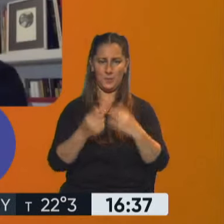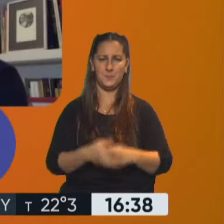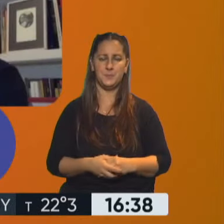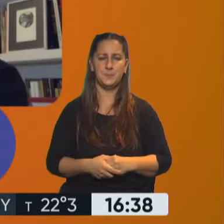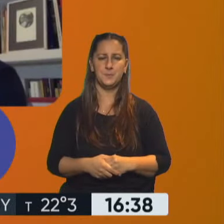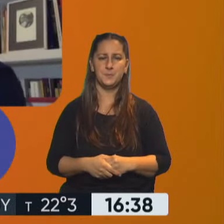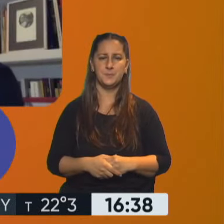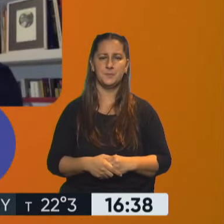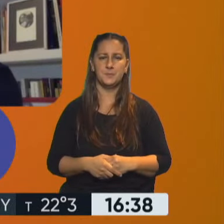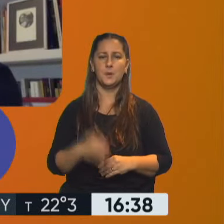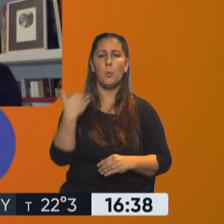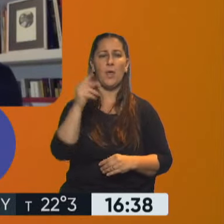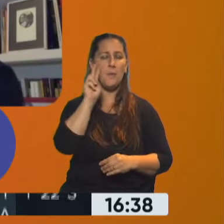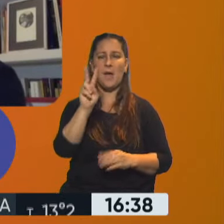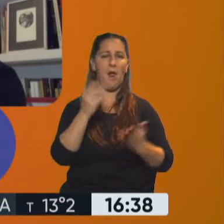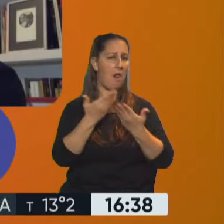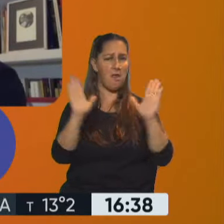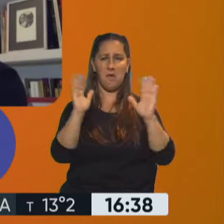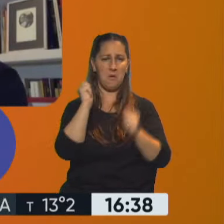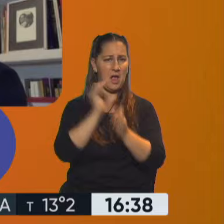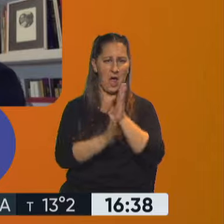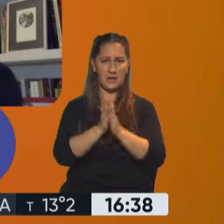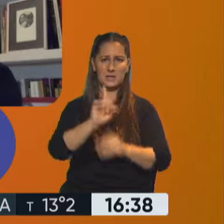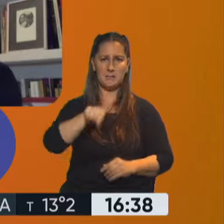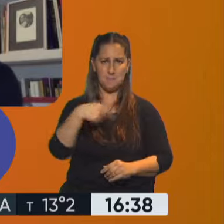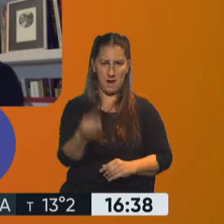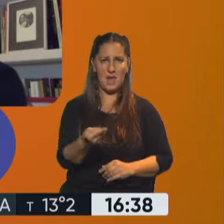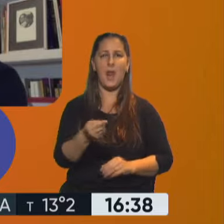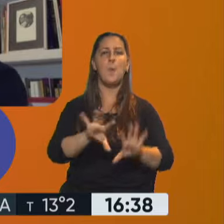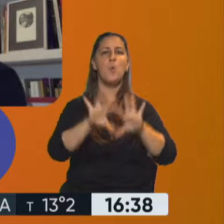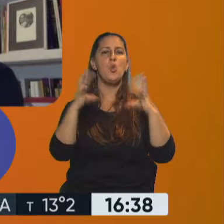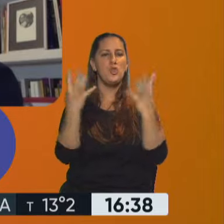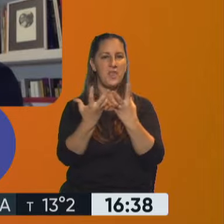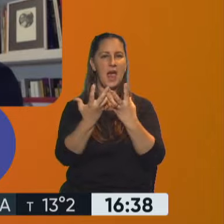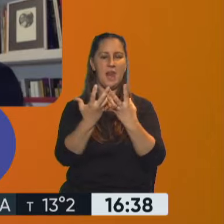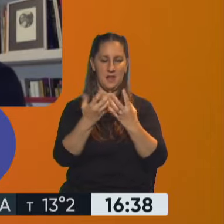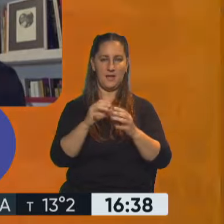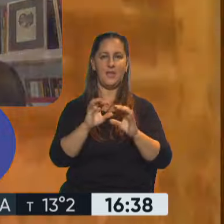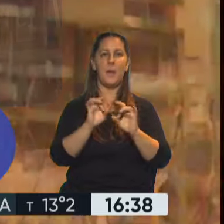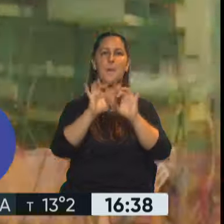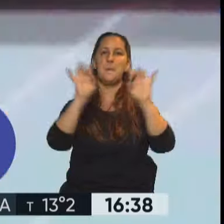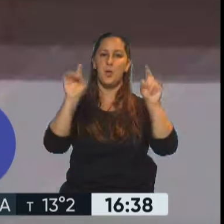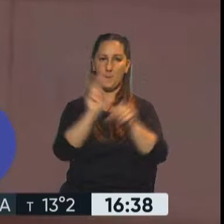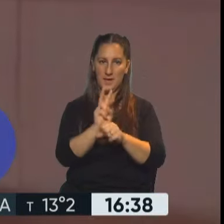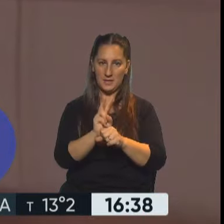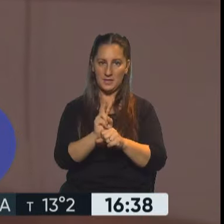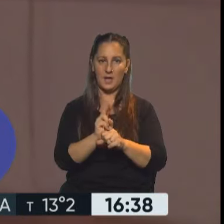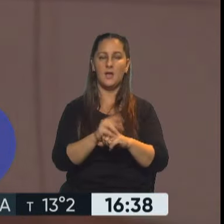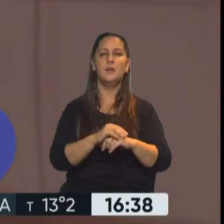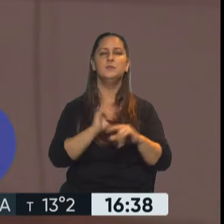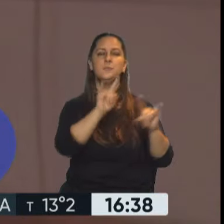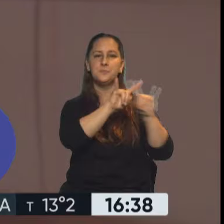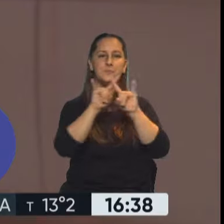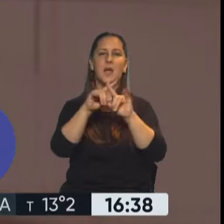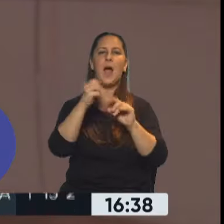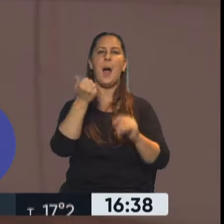Se va a poder ver de manera libre y gratuita a partir de mañana, el Día Mundial del Medio Ambiente, a las 8 de la noche, en la plataforma de la Fundación